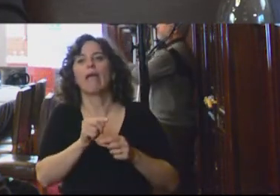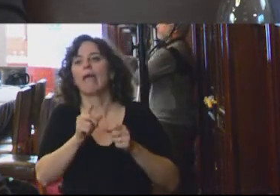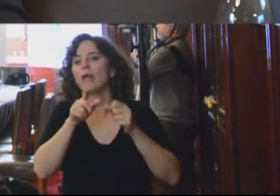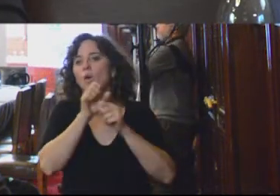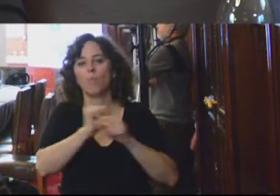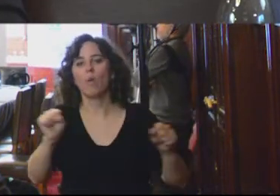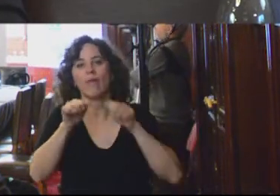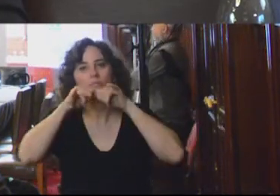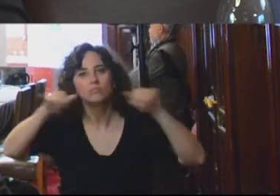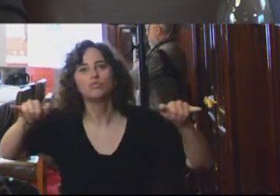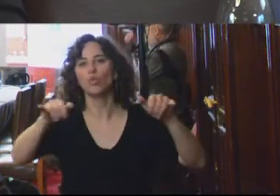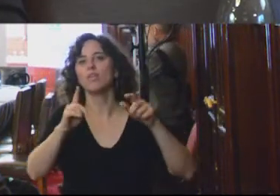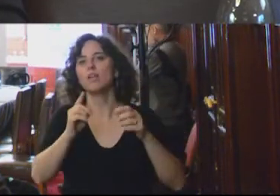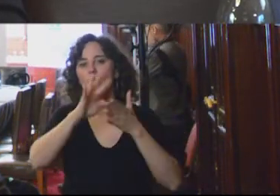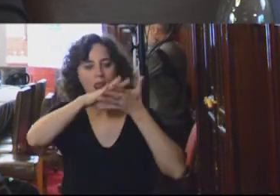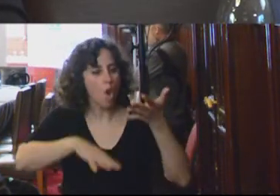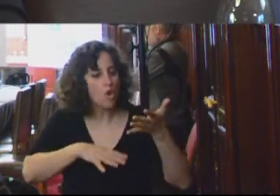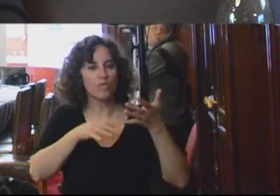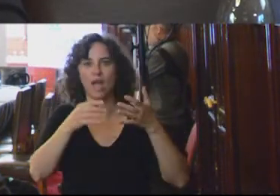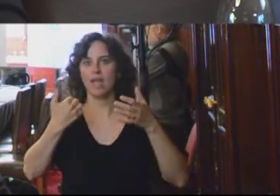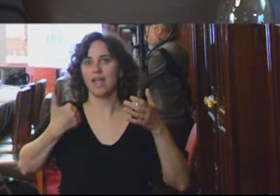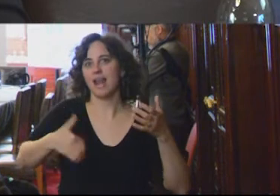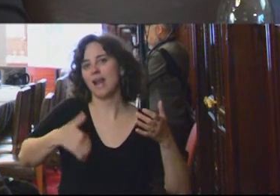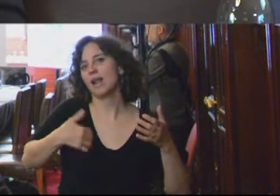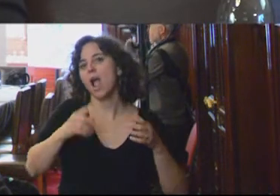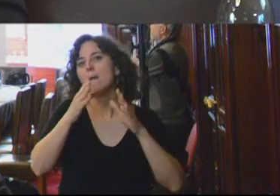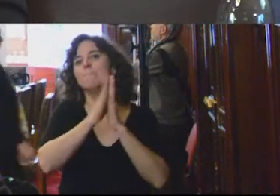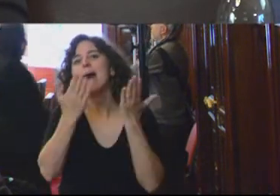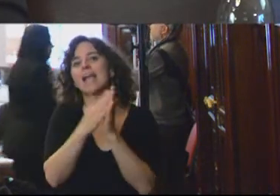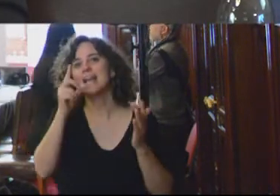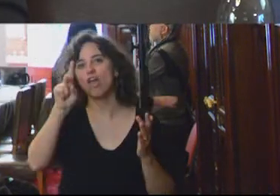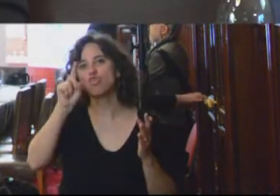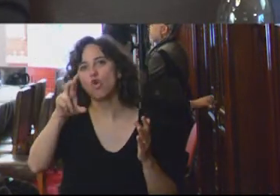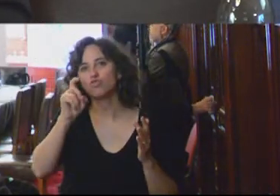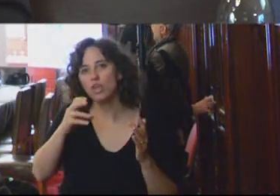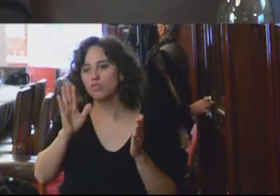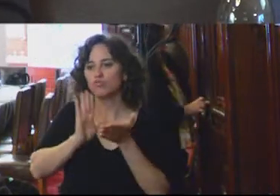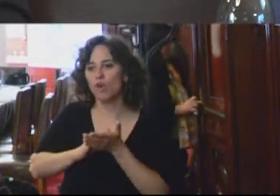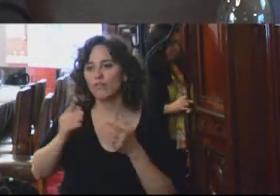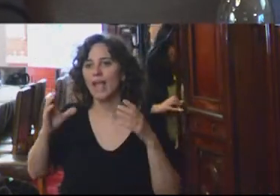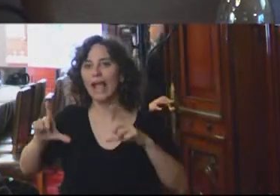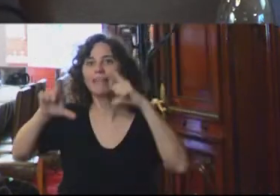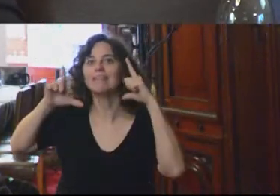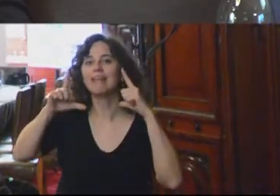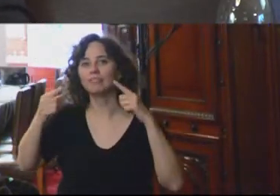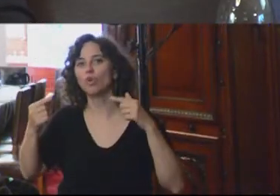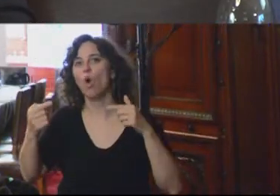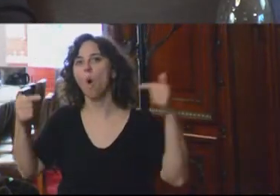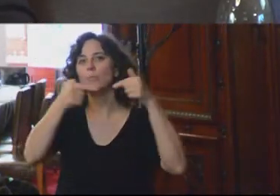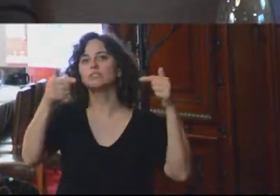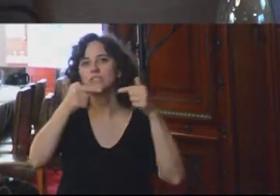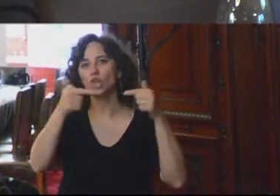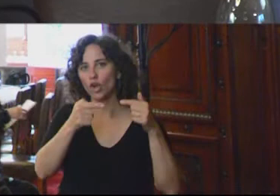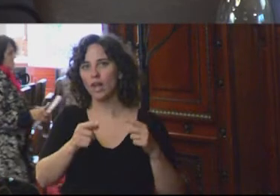una nota publicada en el medio argentino Página 12 en contra del candidato opositor a la presidencia del Ecuador, Guillermo